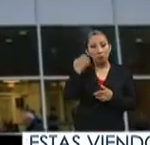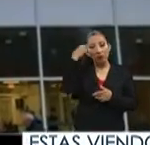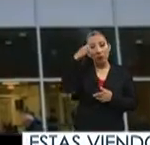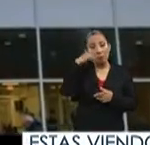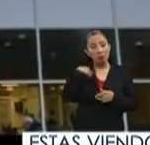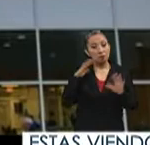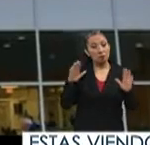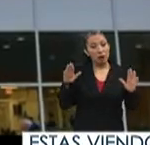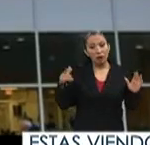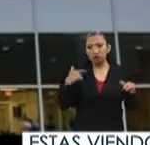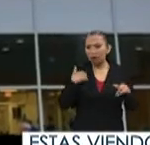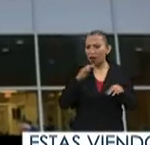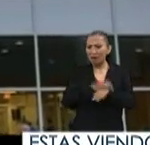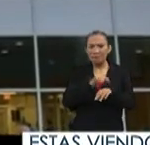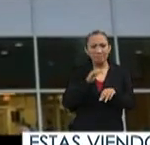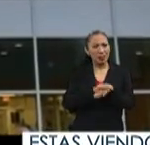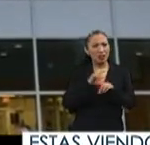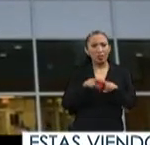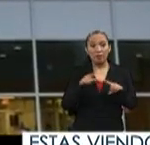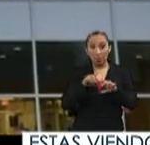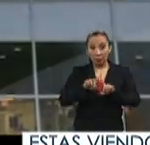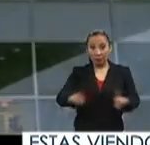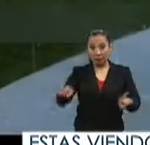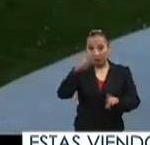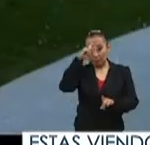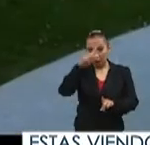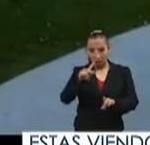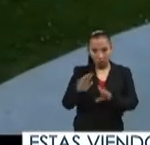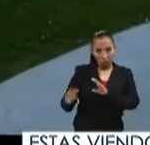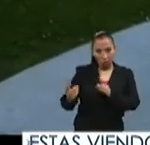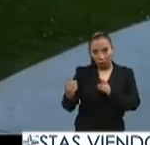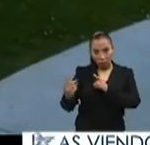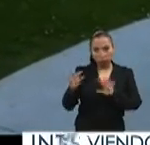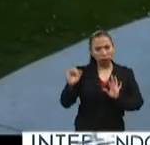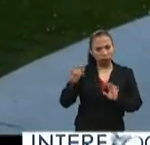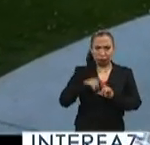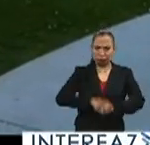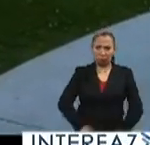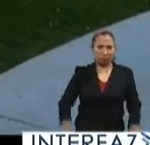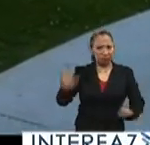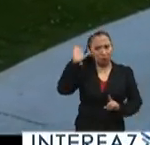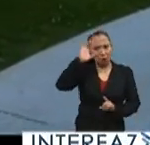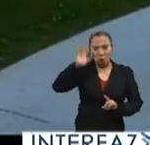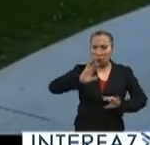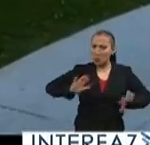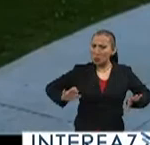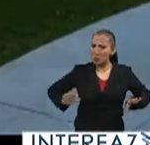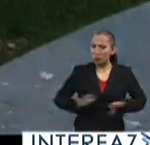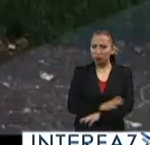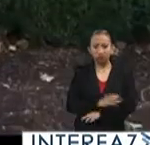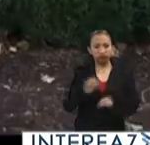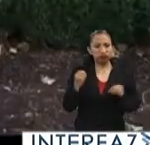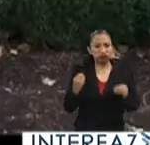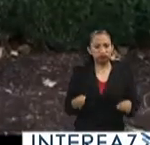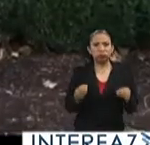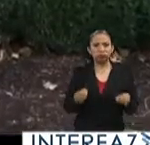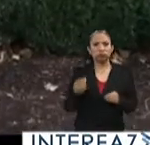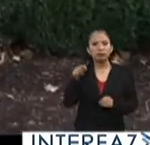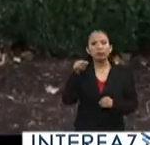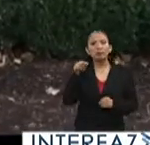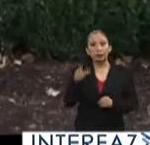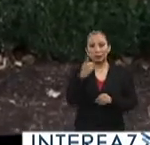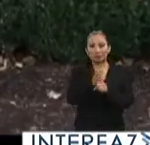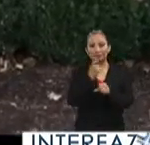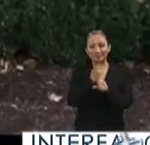experiencia muy increíble. Hice muchos amigos de Oye, muy esa parte distintos a los mexicanos, los sí, de Arabia bastante. Saudita. La cultura cambia muchísimo. En cuanto a,